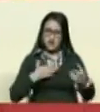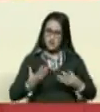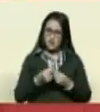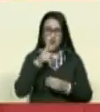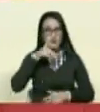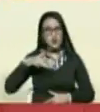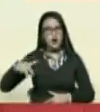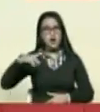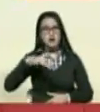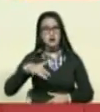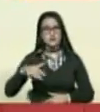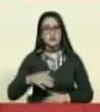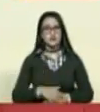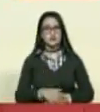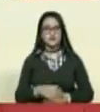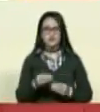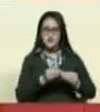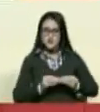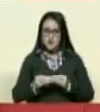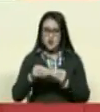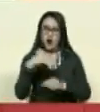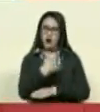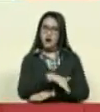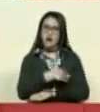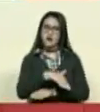pueblo, reconstruyendo una calle.